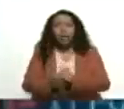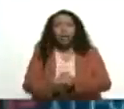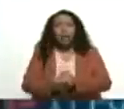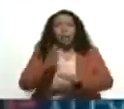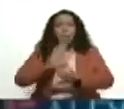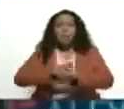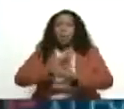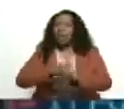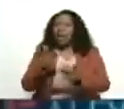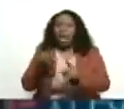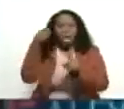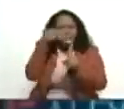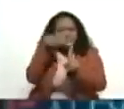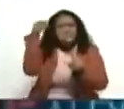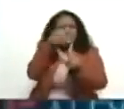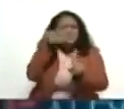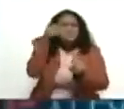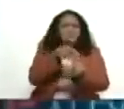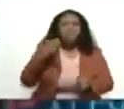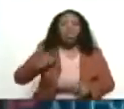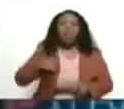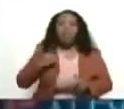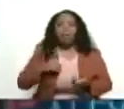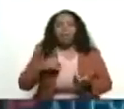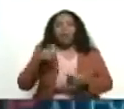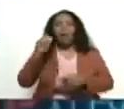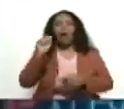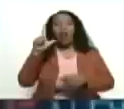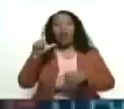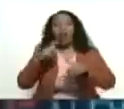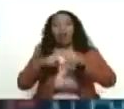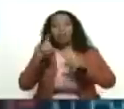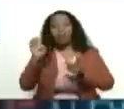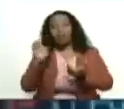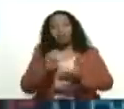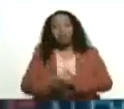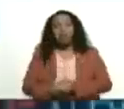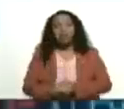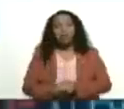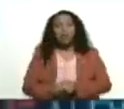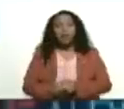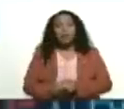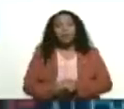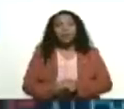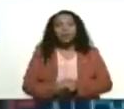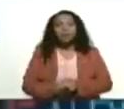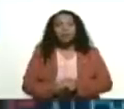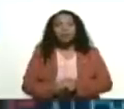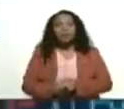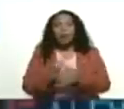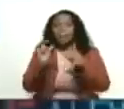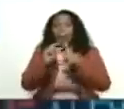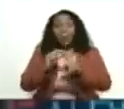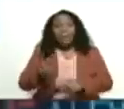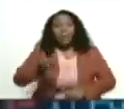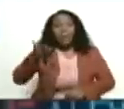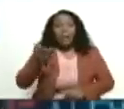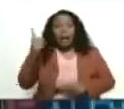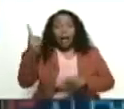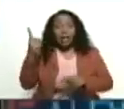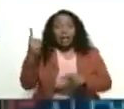saña contra nuestro diplomático Alex Saab. La palabra clave es la palabra